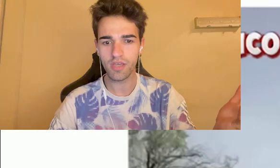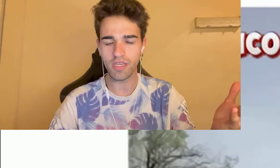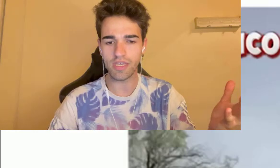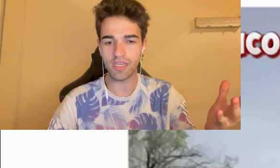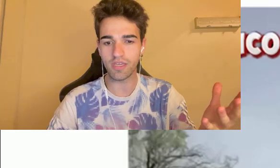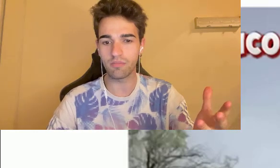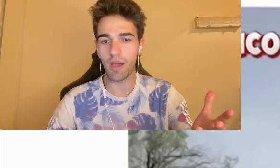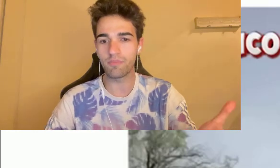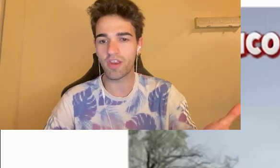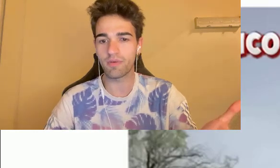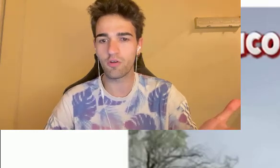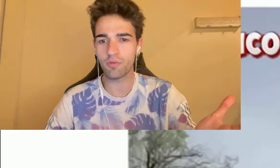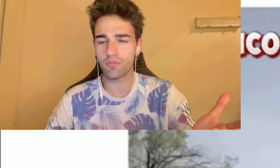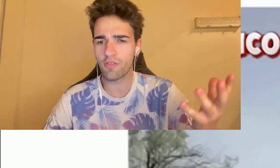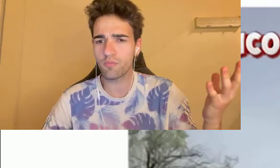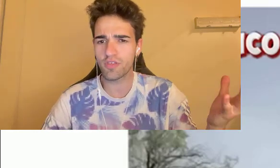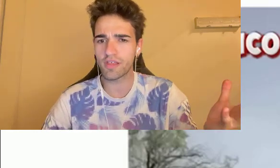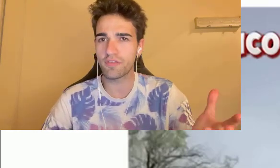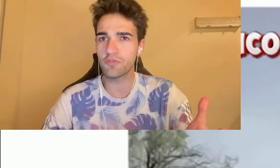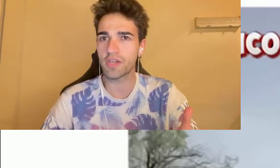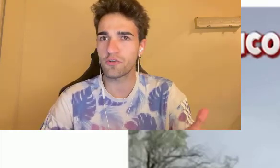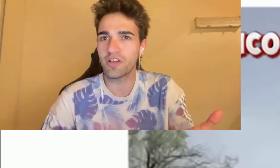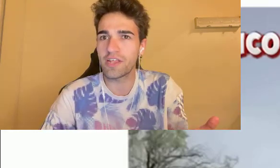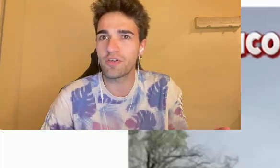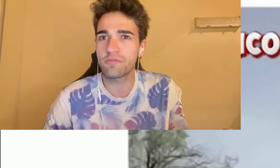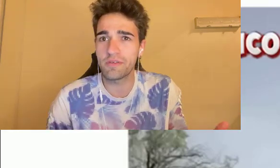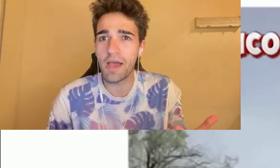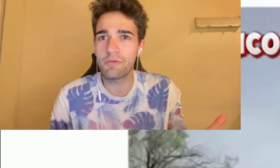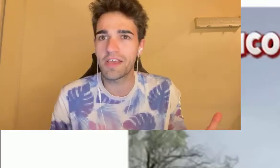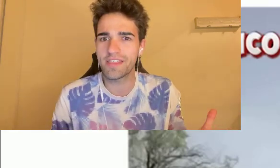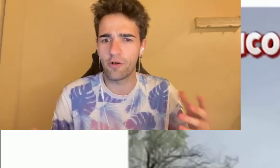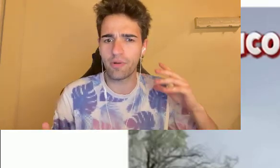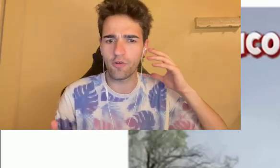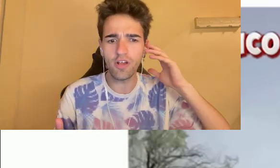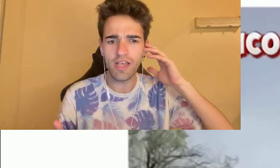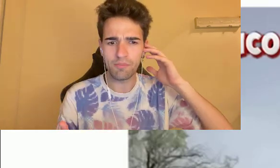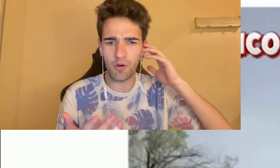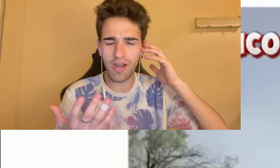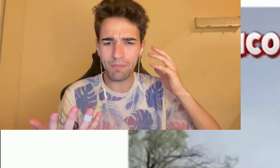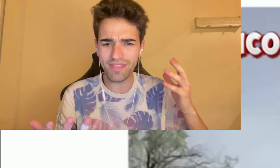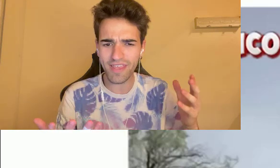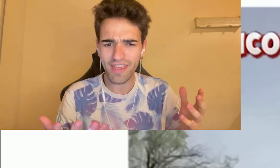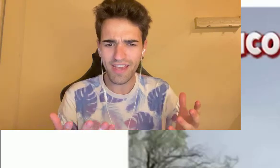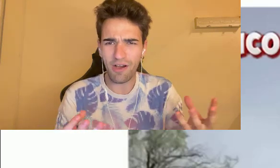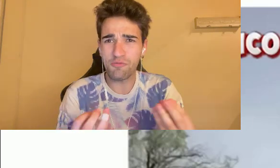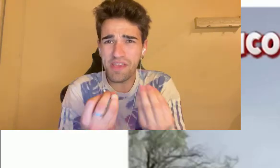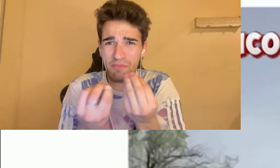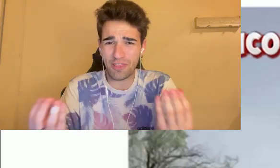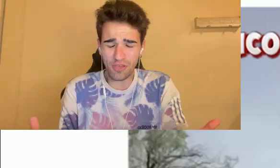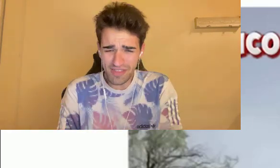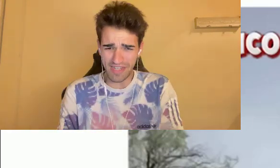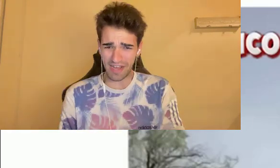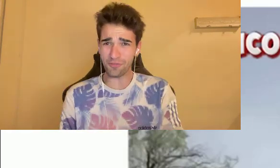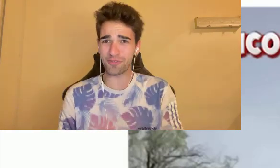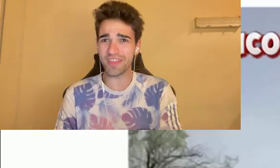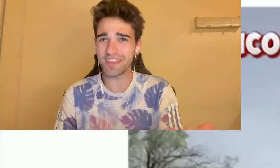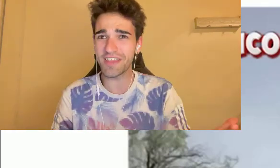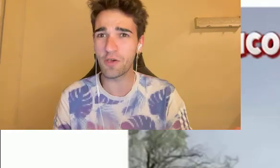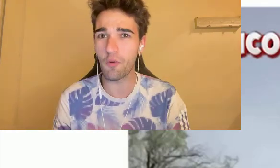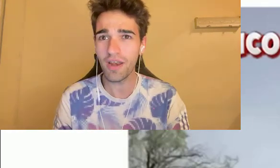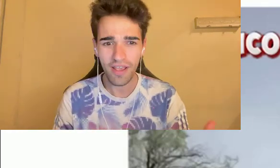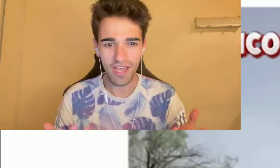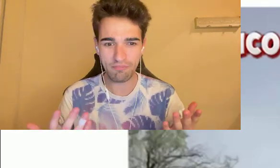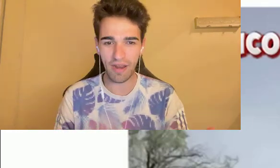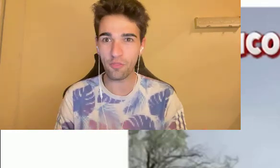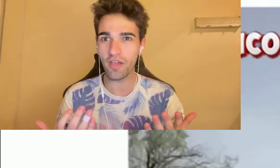¿no? Y Andrés Manuel López Obrador pues está diciendo que no es viable esa obra, ¿no? Pero realmente aún me estoy intrigado, no sé si